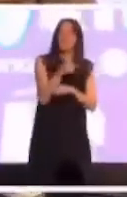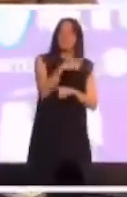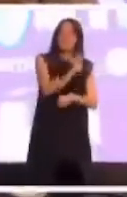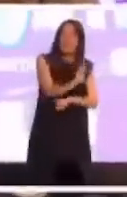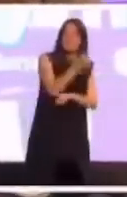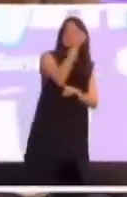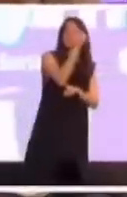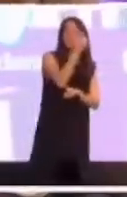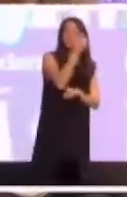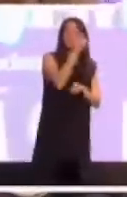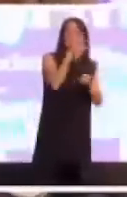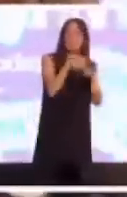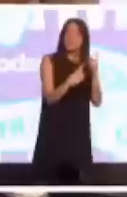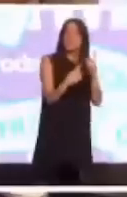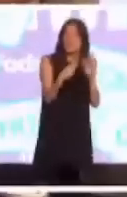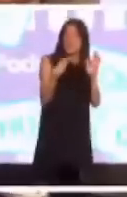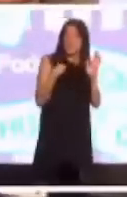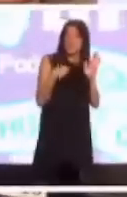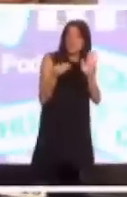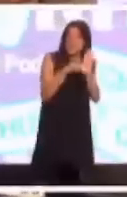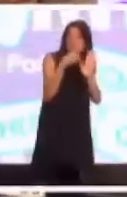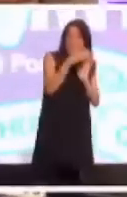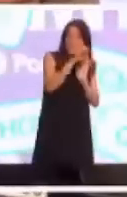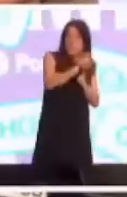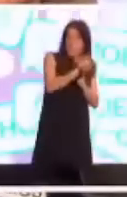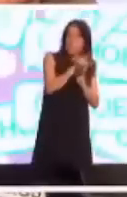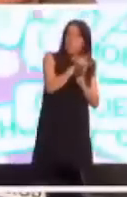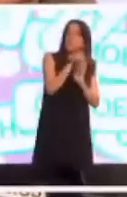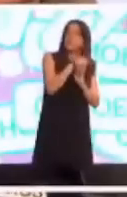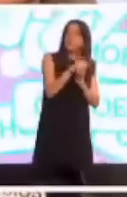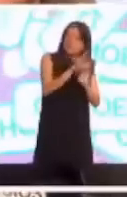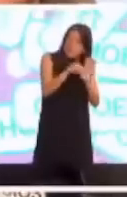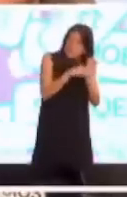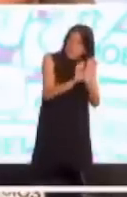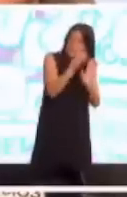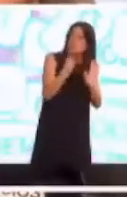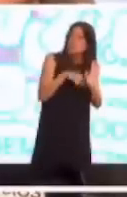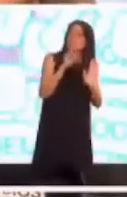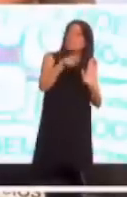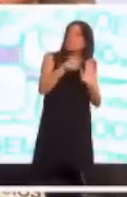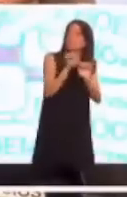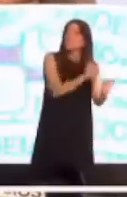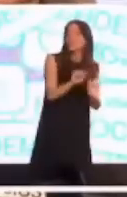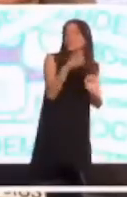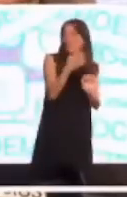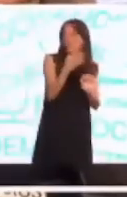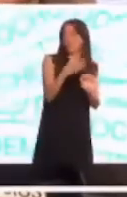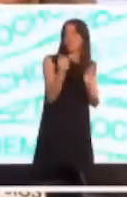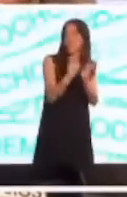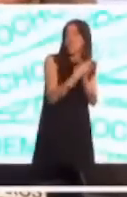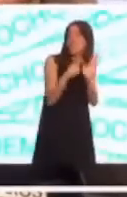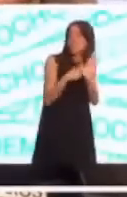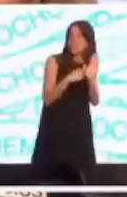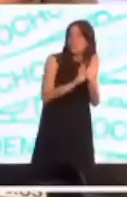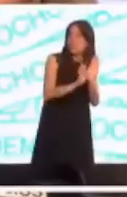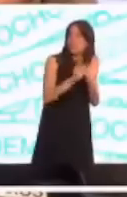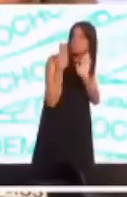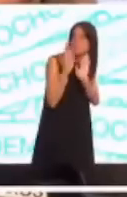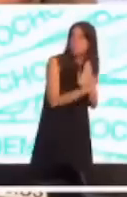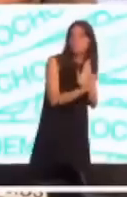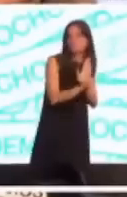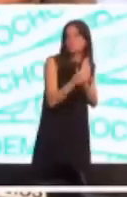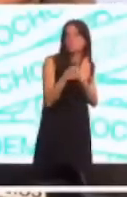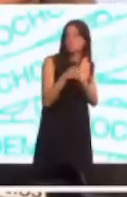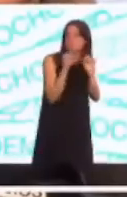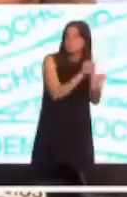también los que llevamos al boletín oficial del Estado hay que defenderlos una vez están escritos en el boletín oficial del